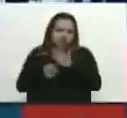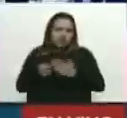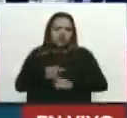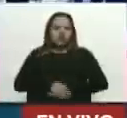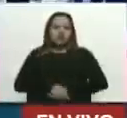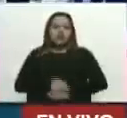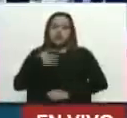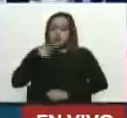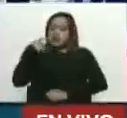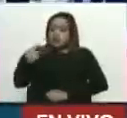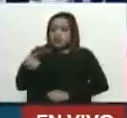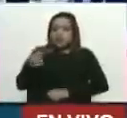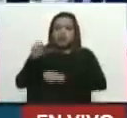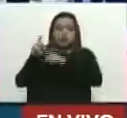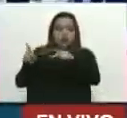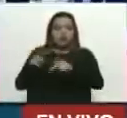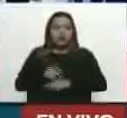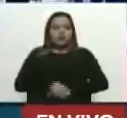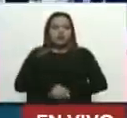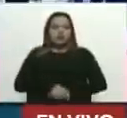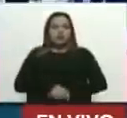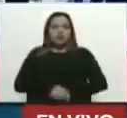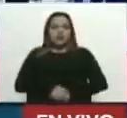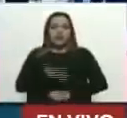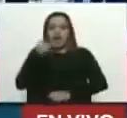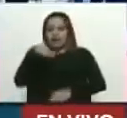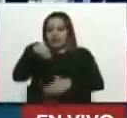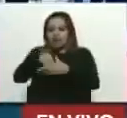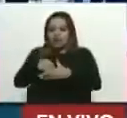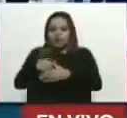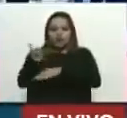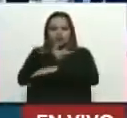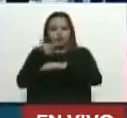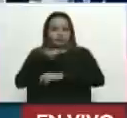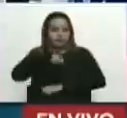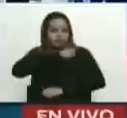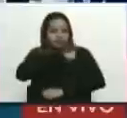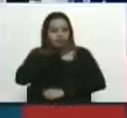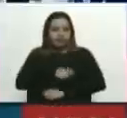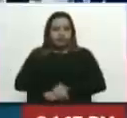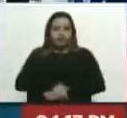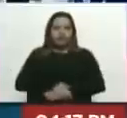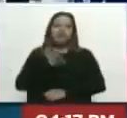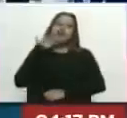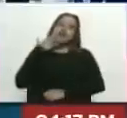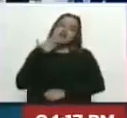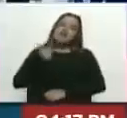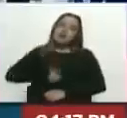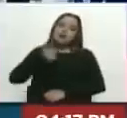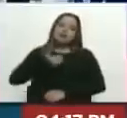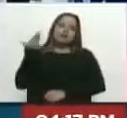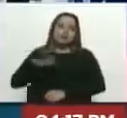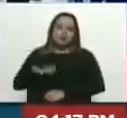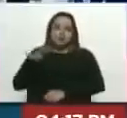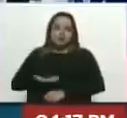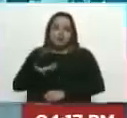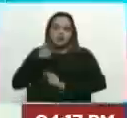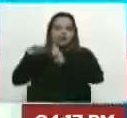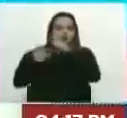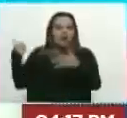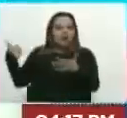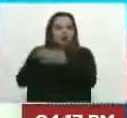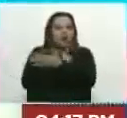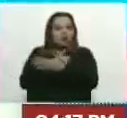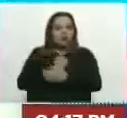también que, bueno, que hemos tenido en el Estado español el ejemplo, yo creo, importante, después del golpe